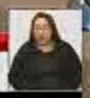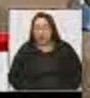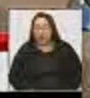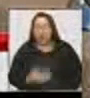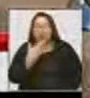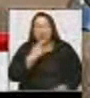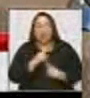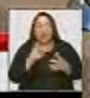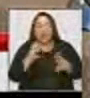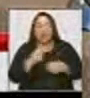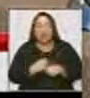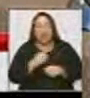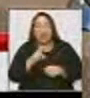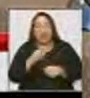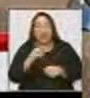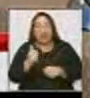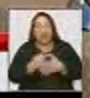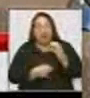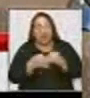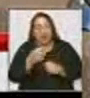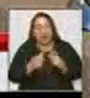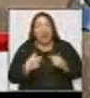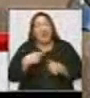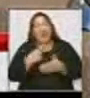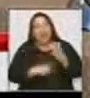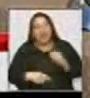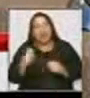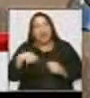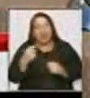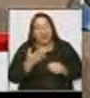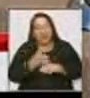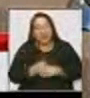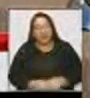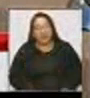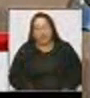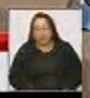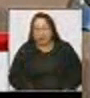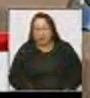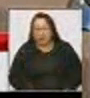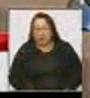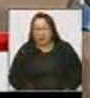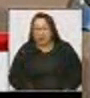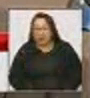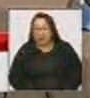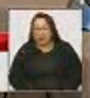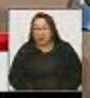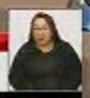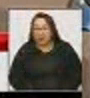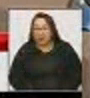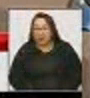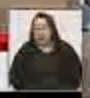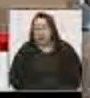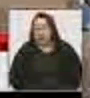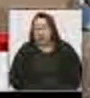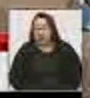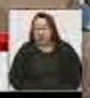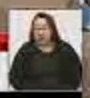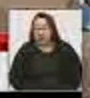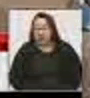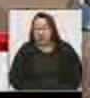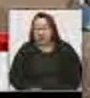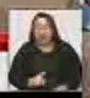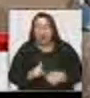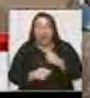o que quienes accedan al REJA sean verdaderamente personas que necesitan acceder a ella. ¿no? Vale decir a aquellas personas que durante un año no han tenido